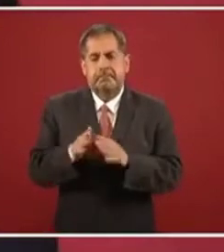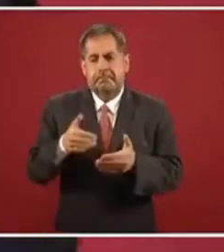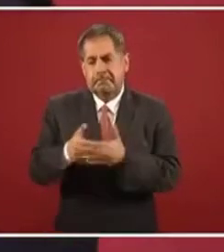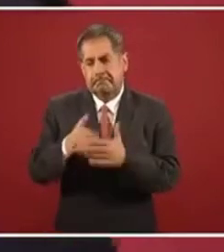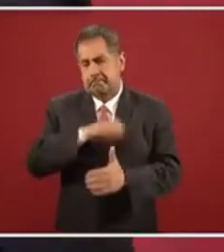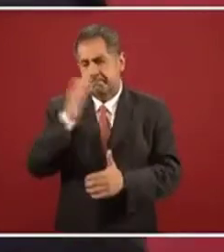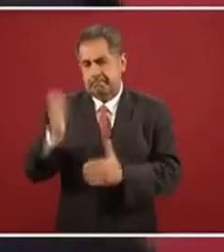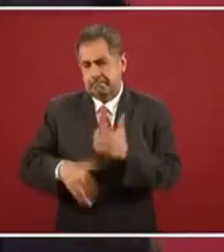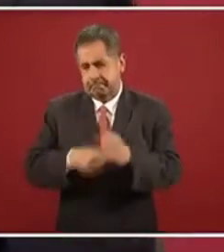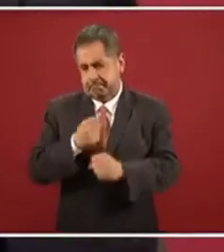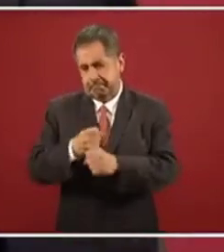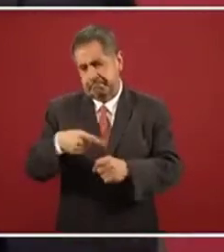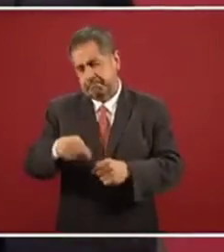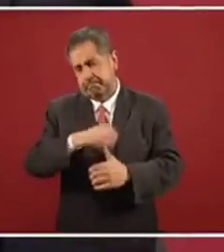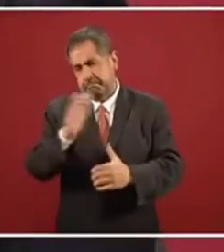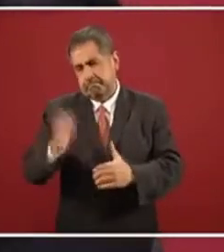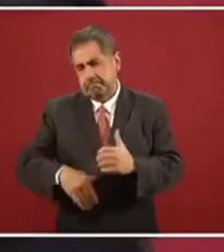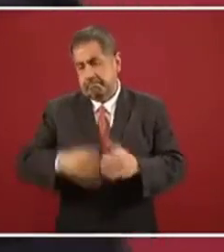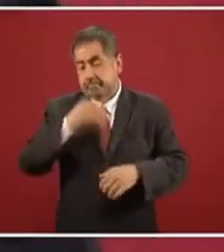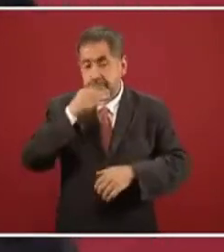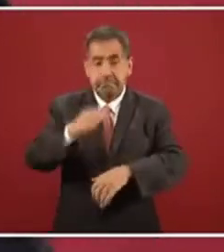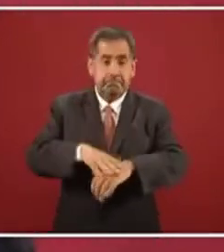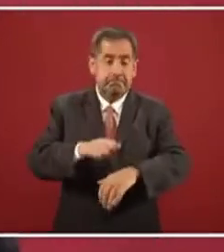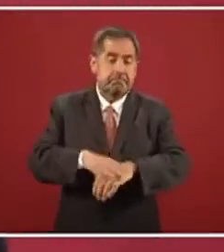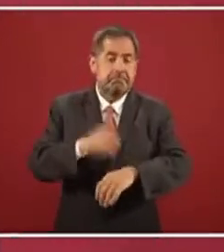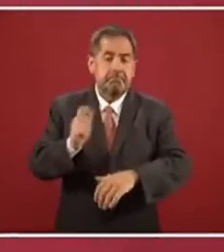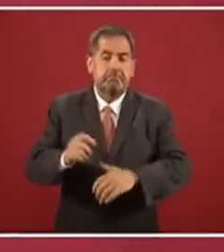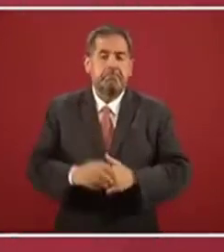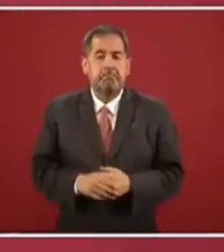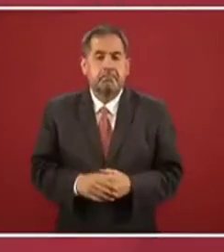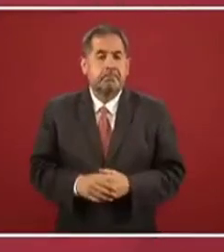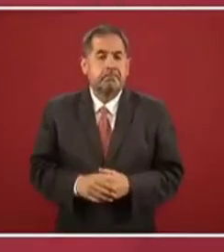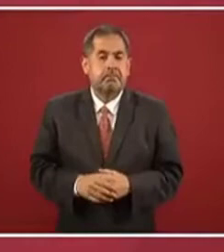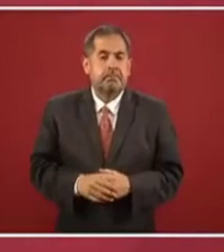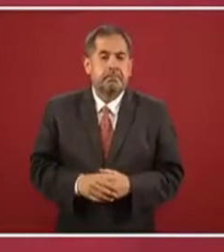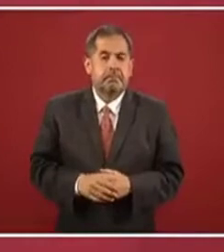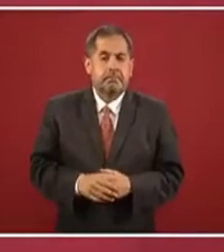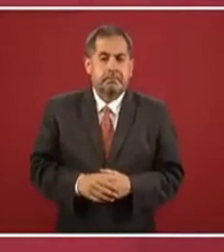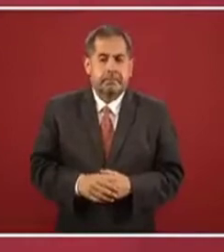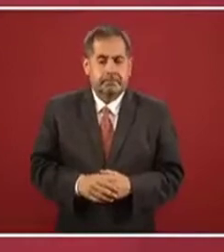finalizando el año, adelantar que estamos